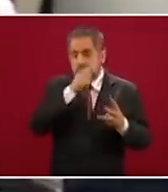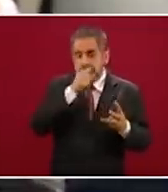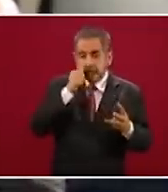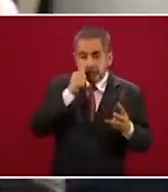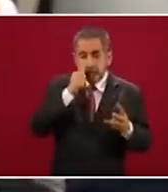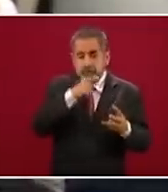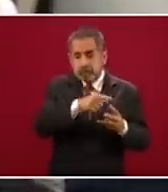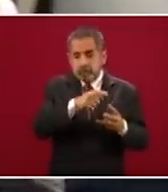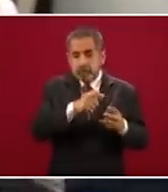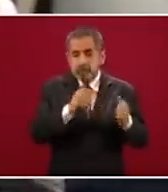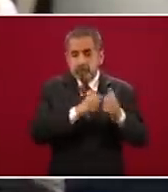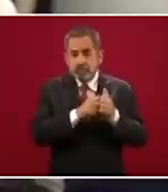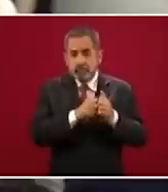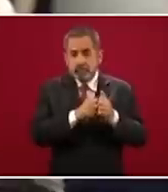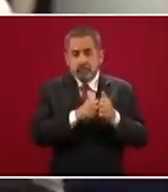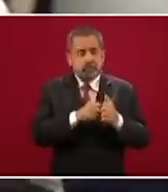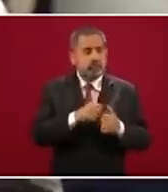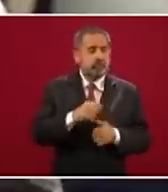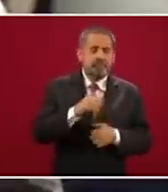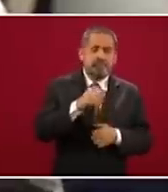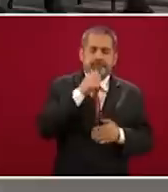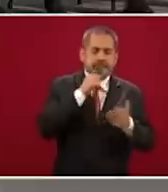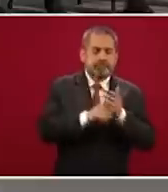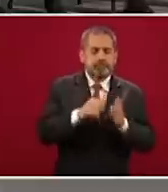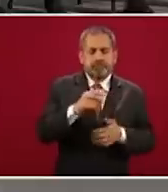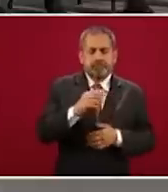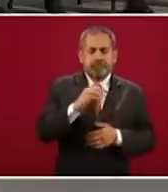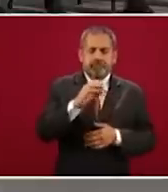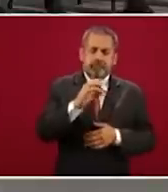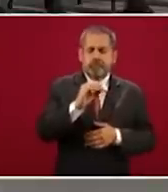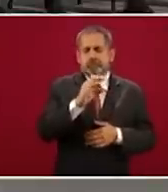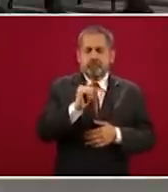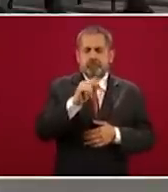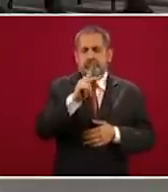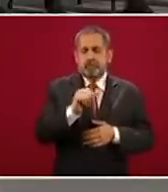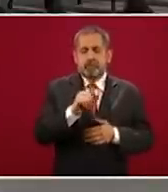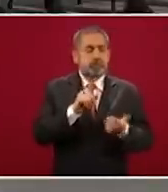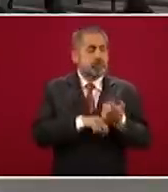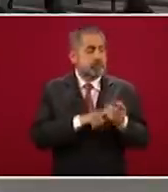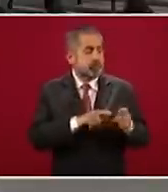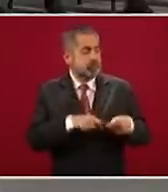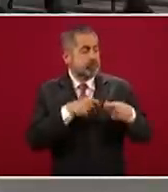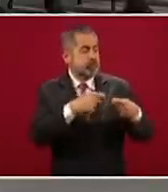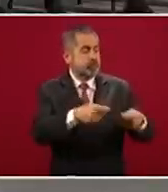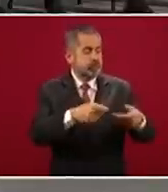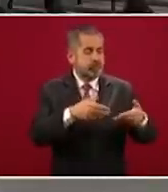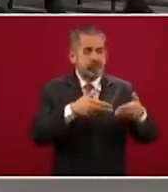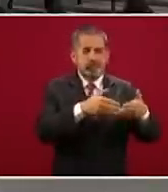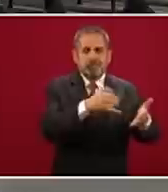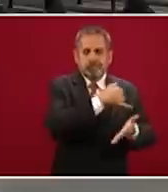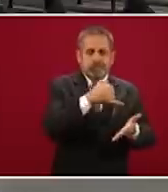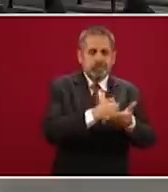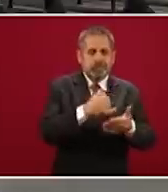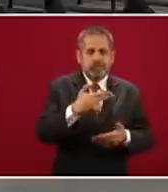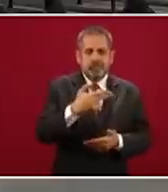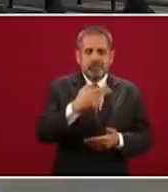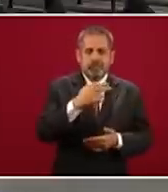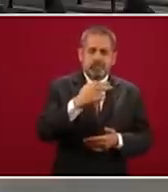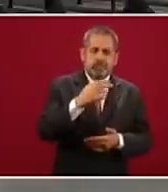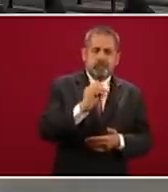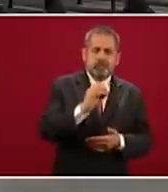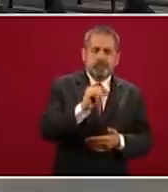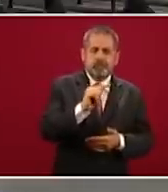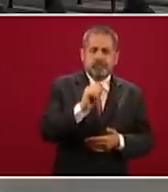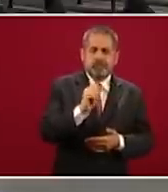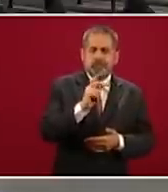pequeño detalle con la carta Magdalena Ocampo, donde entregaba el Istmo de Tehuantepec y otros territorios. Y estaba